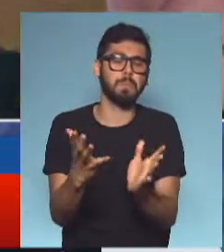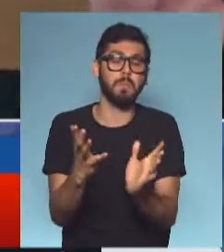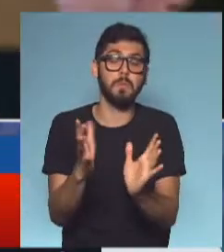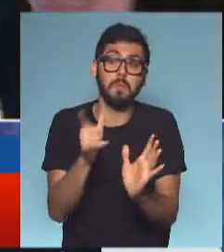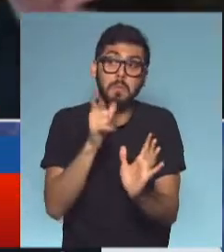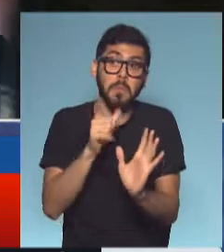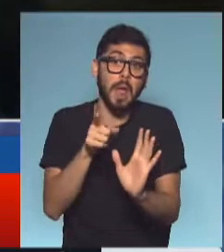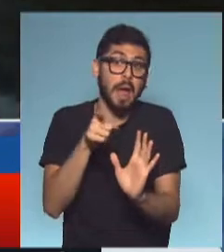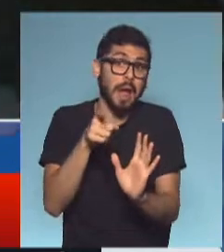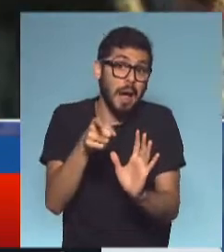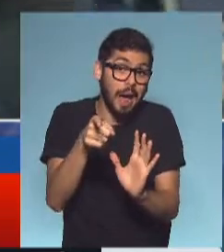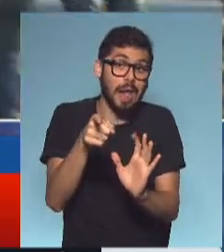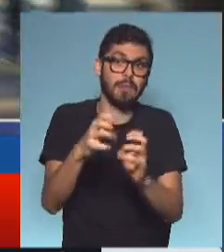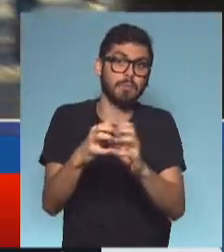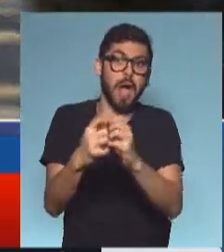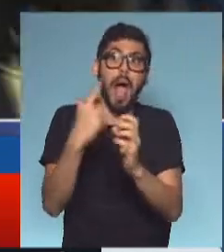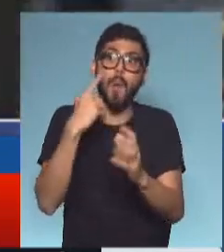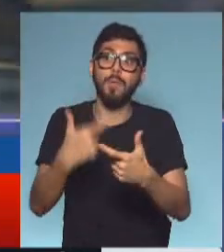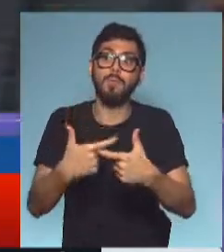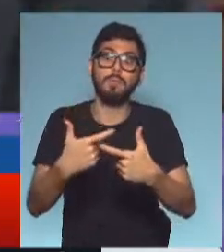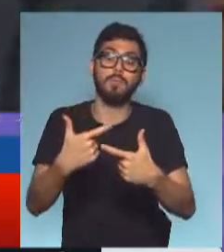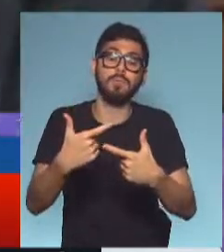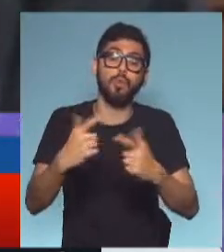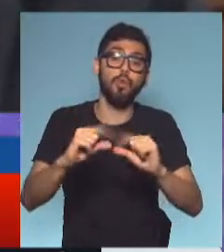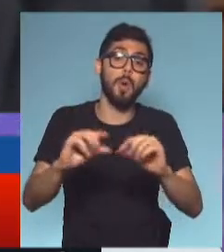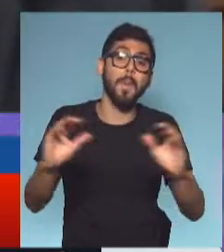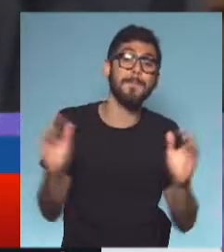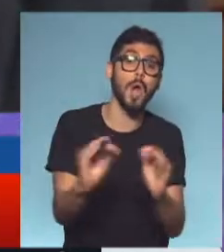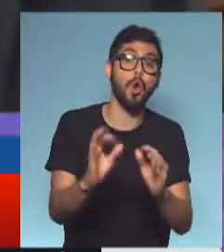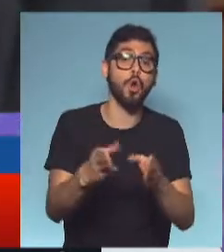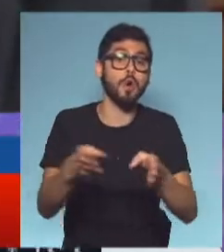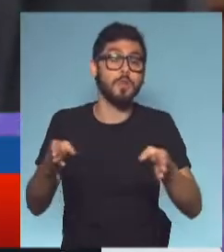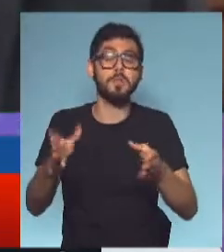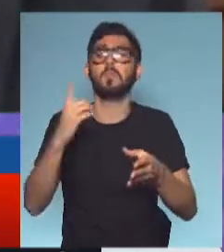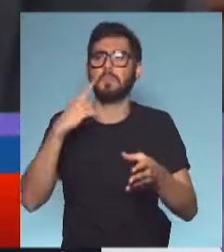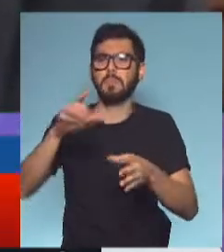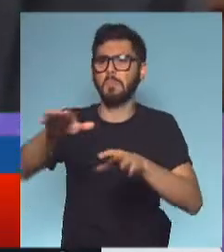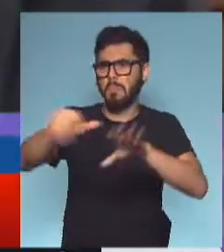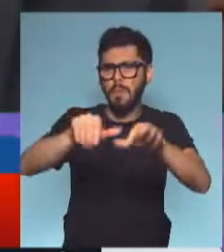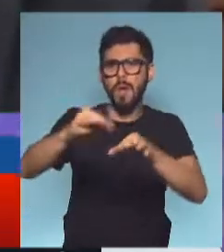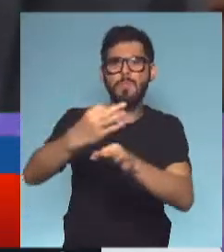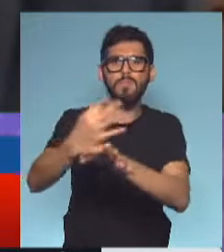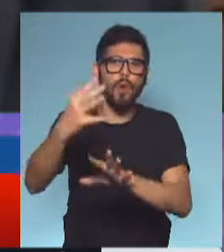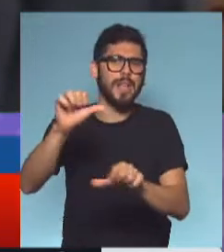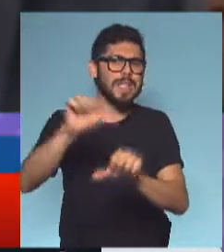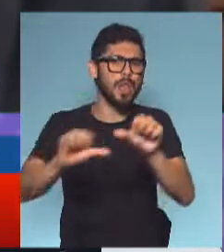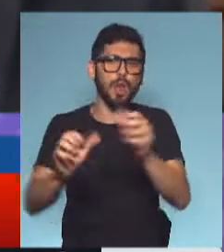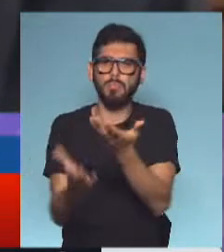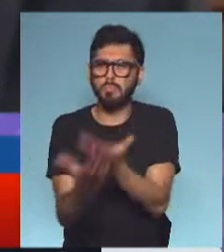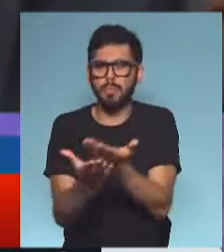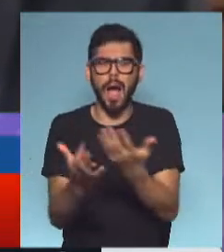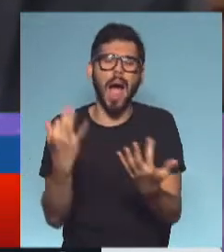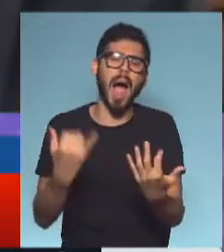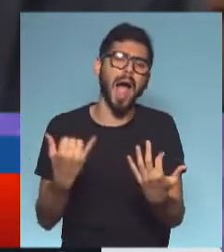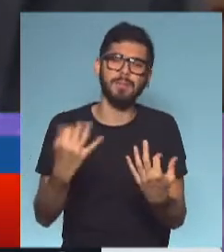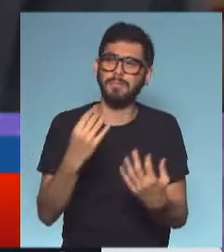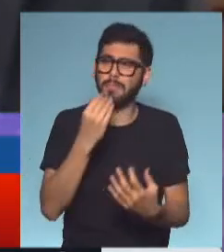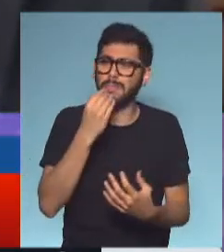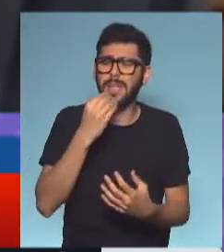parece que va a ser en ese lugar, y yo espero que, convocando a los principales expertos, epidemiólogos, científicos de la Argentina, que tenemos los